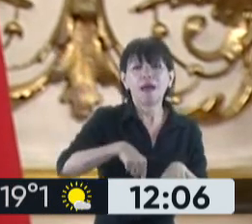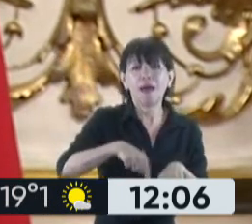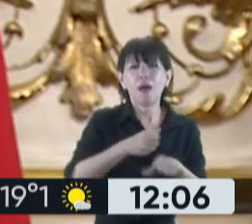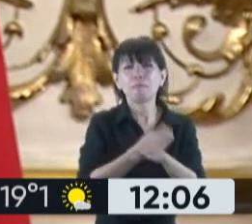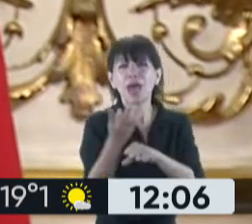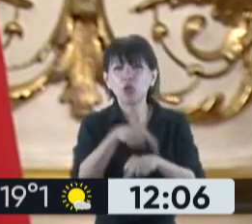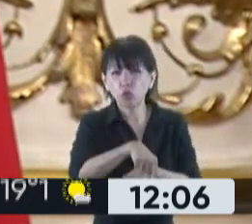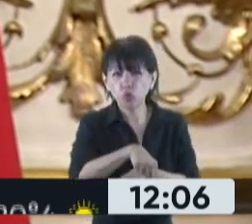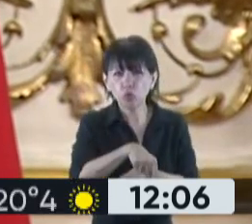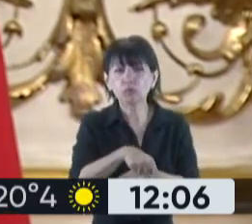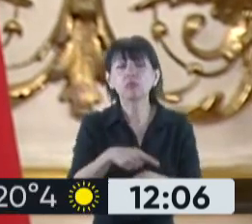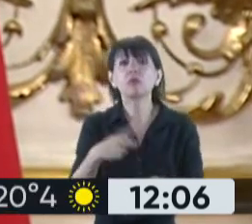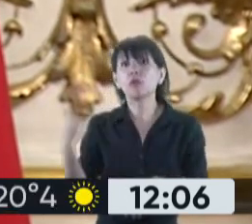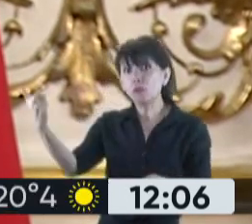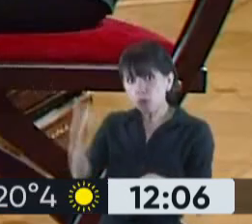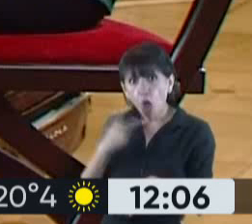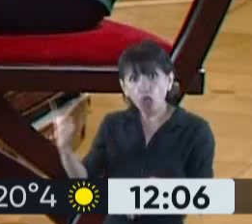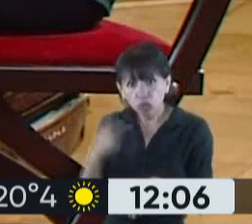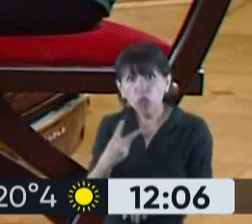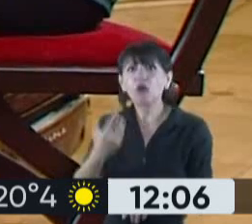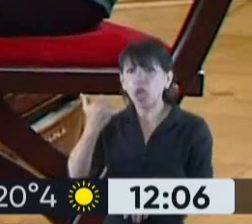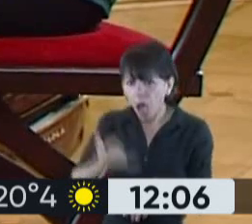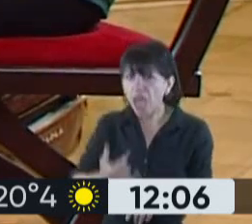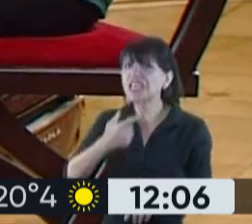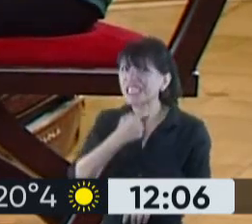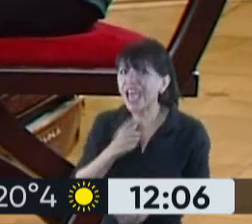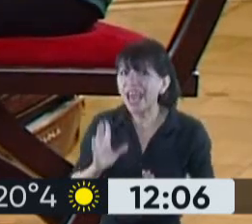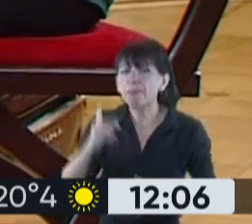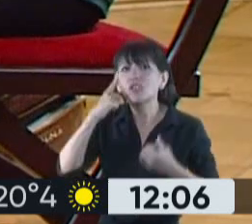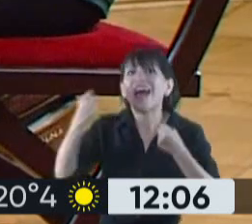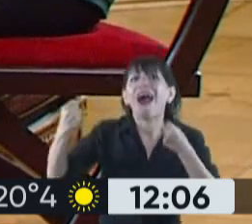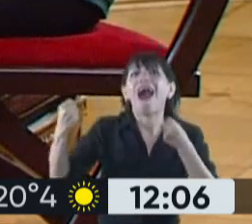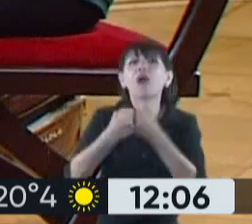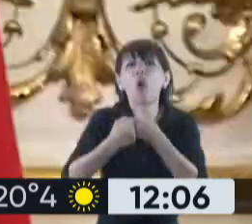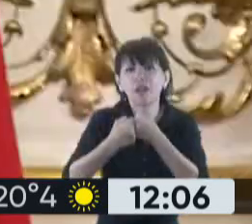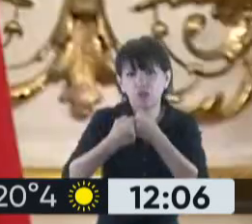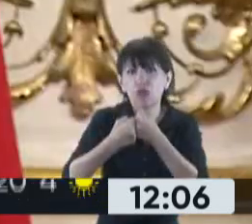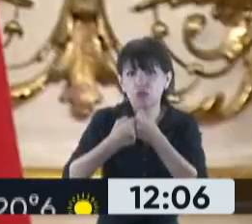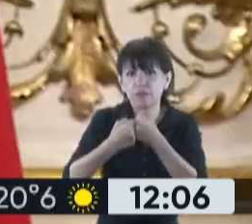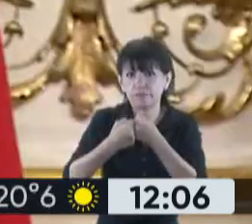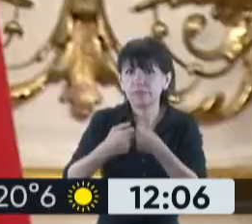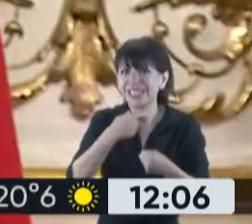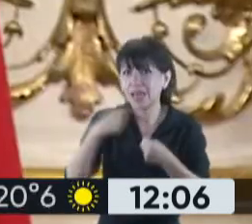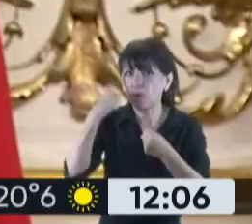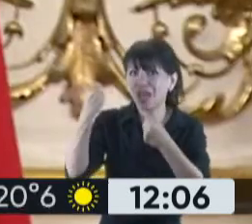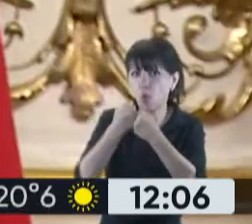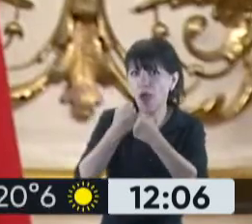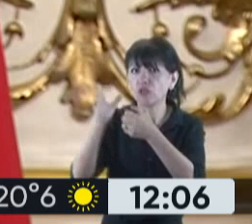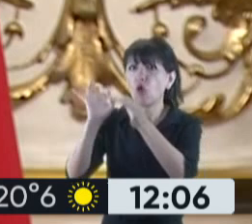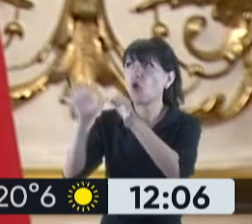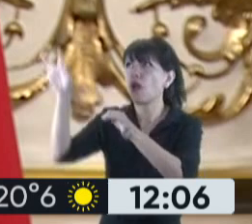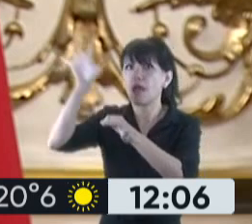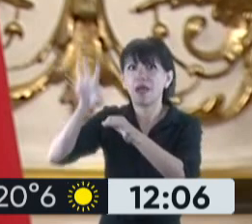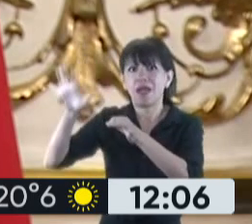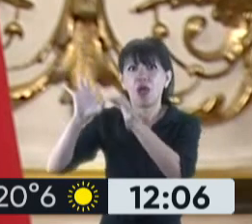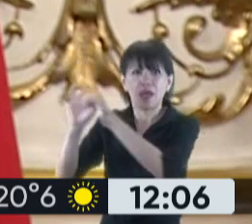Los dos tenemos la voluntad de poder concretar ese acuerdo que creemos que es útil para la Unión Europea y para